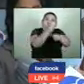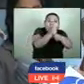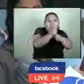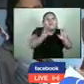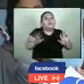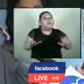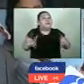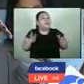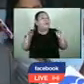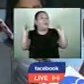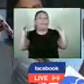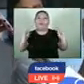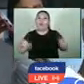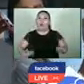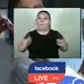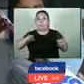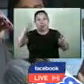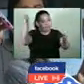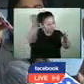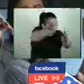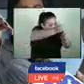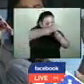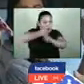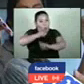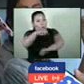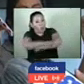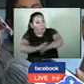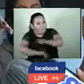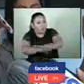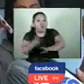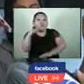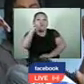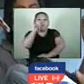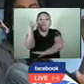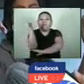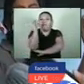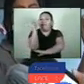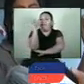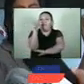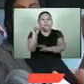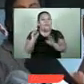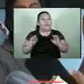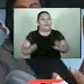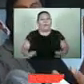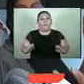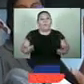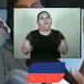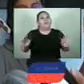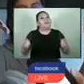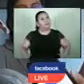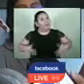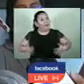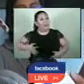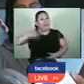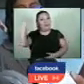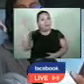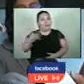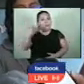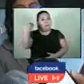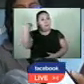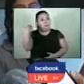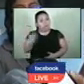intento de extradición, captura o difusión roja tendrá que pasar por un procedimiento